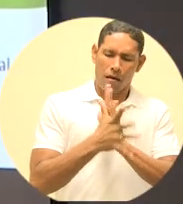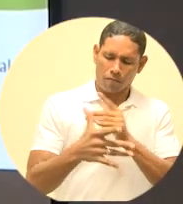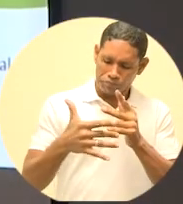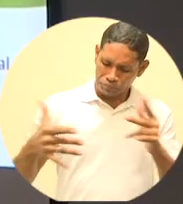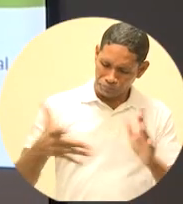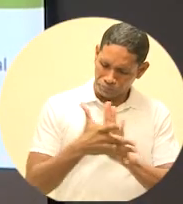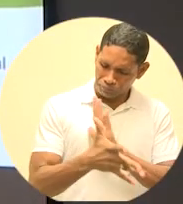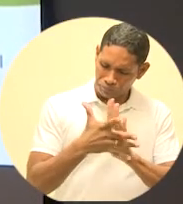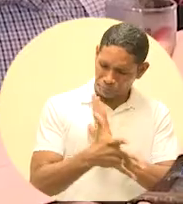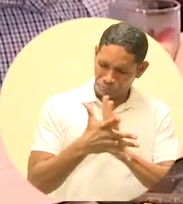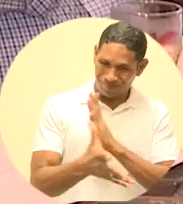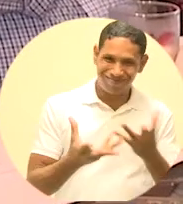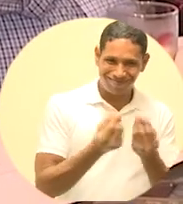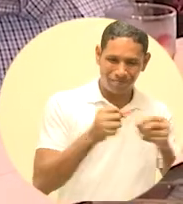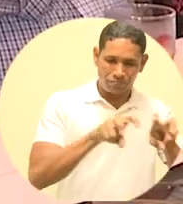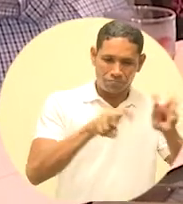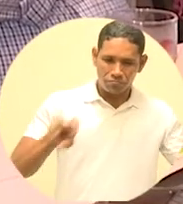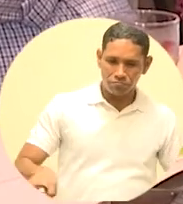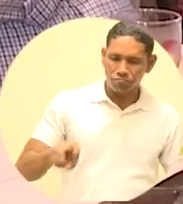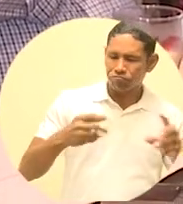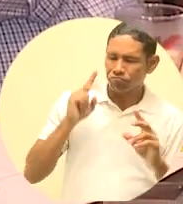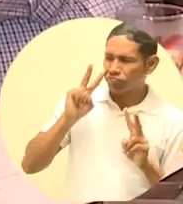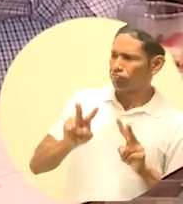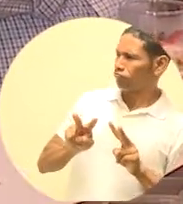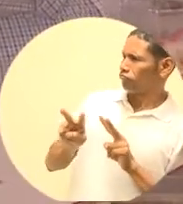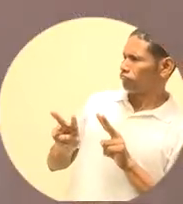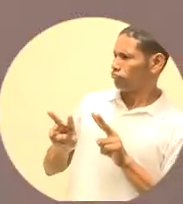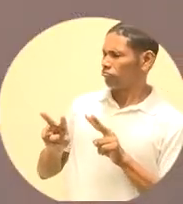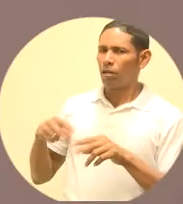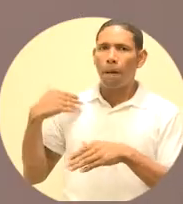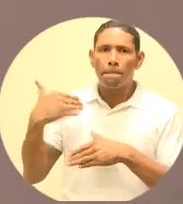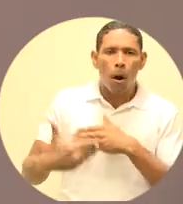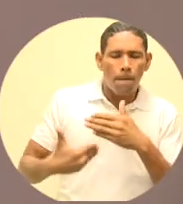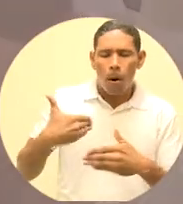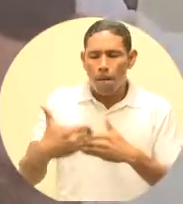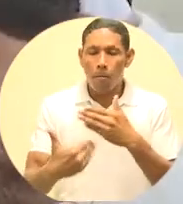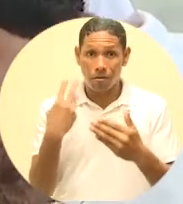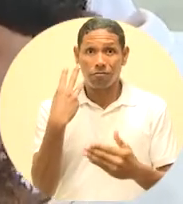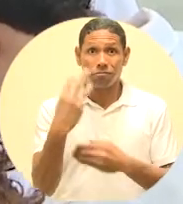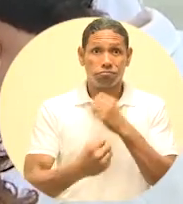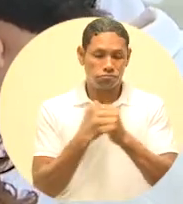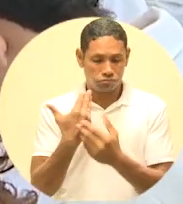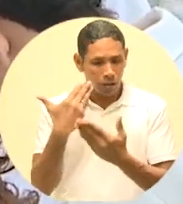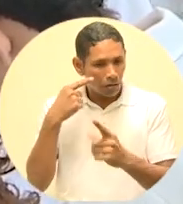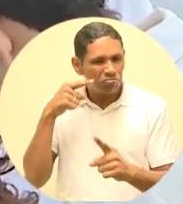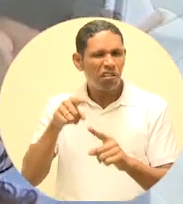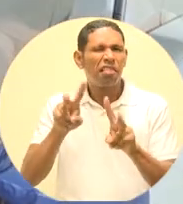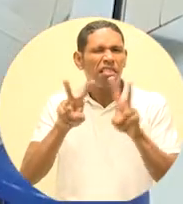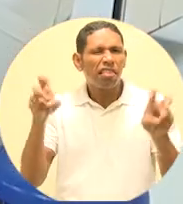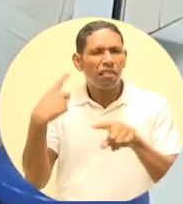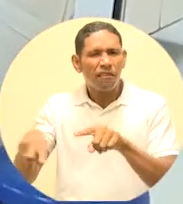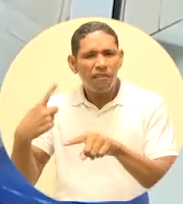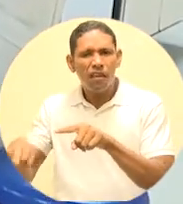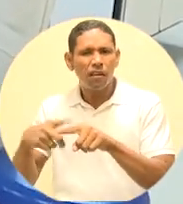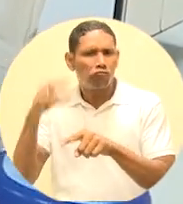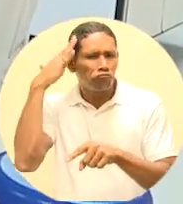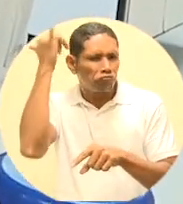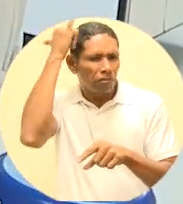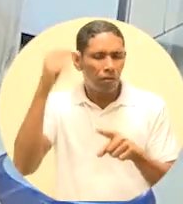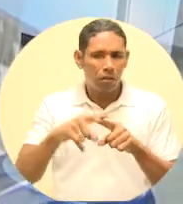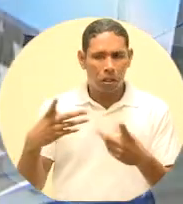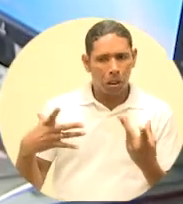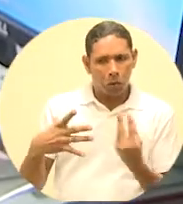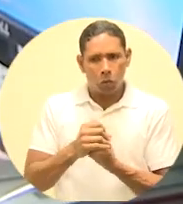detallado informe de gestión ante los consejeros, enfatizando en los avances obtenidos en los últimos 3 años en temas como